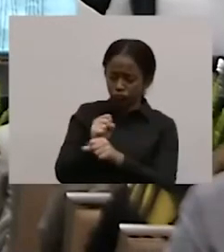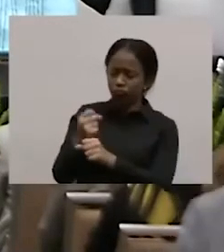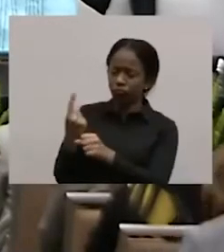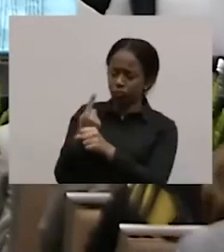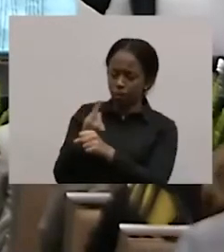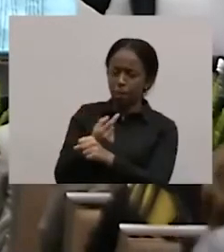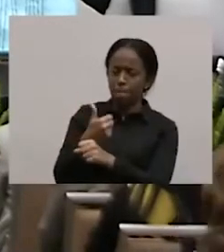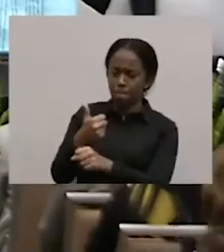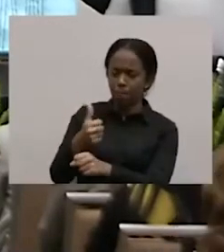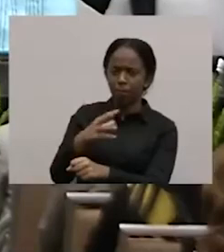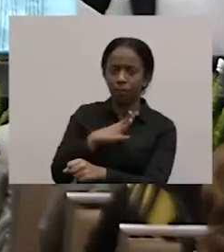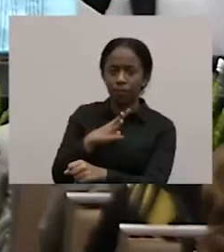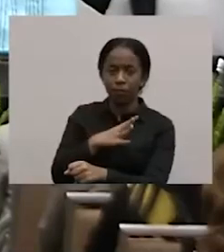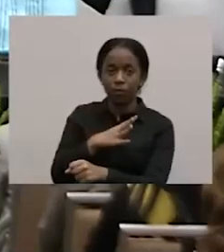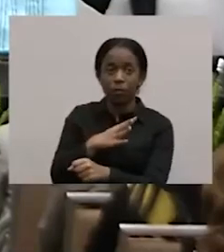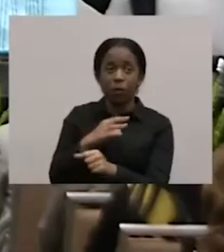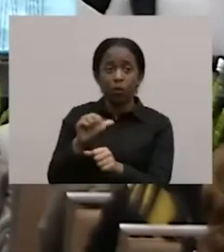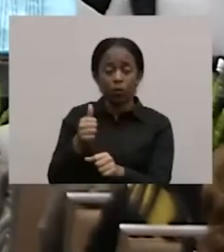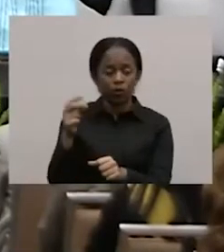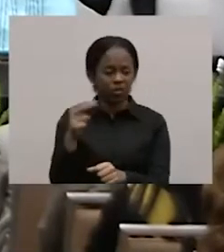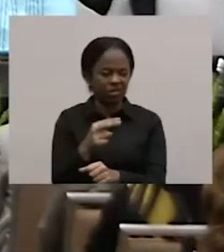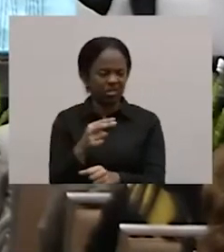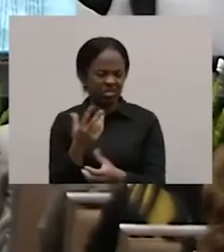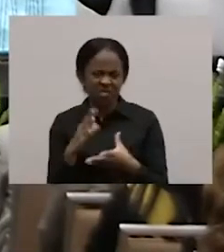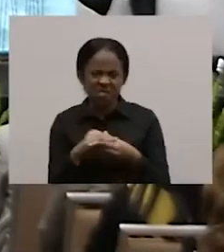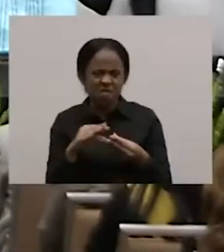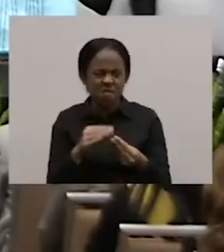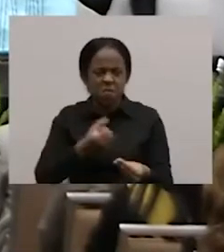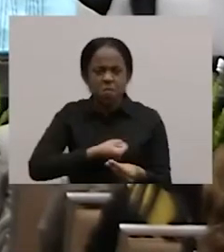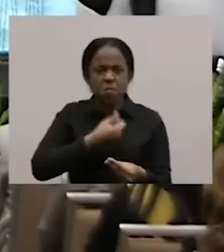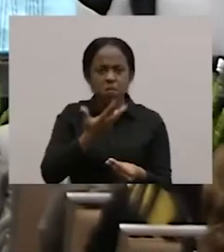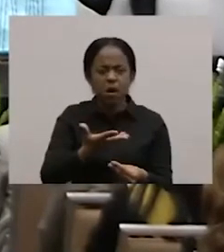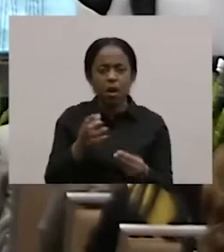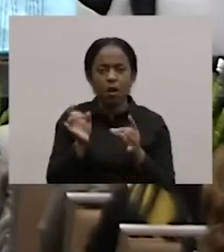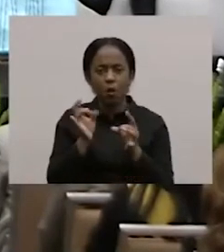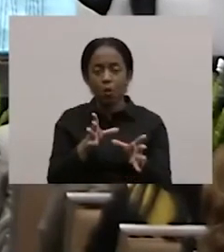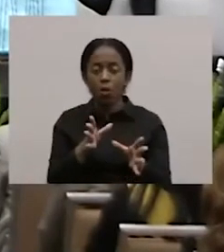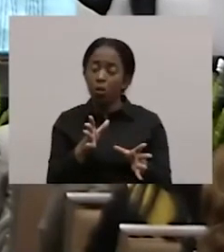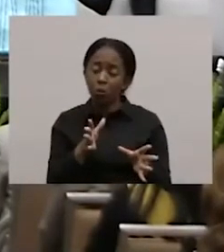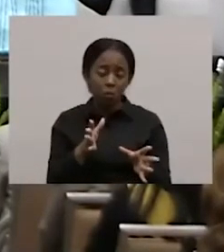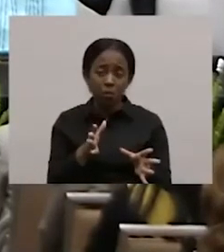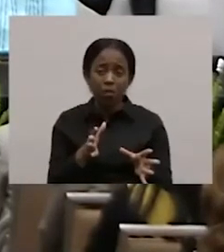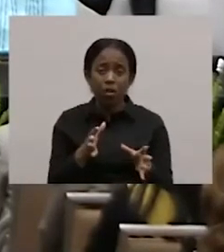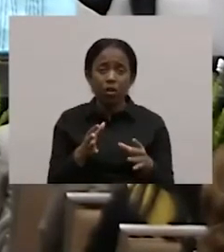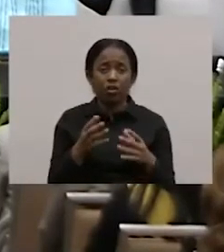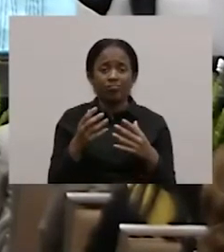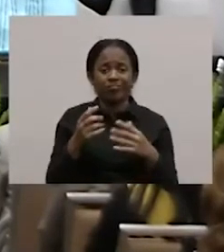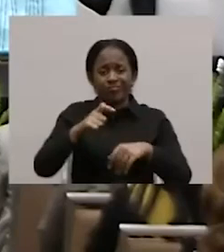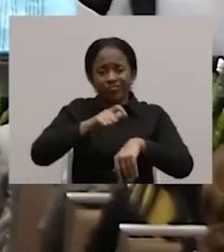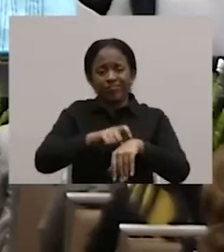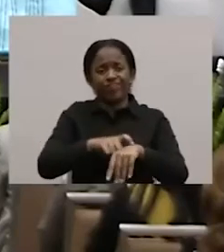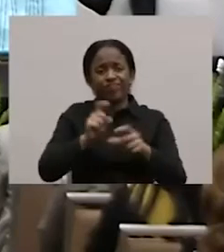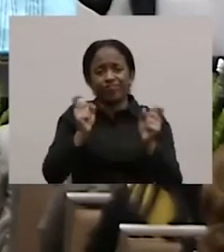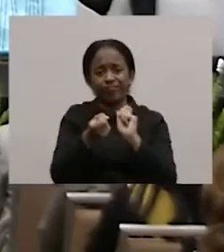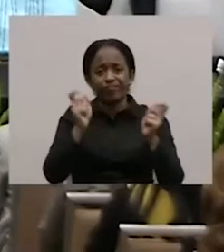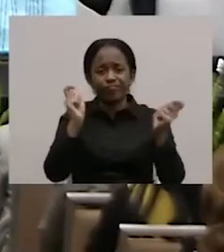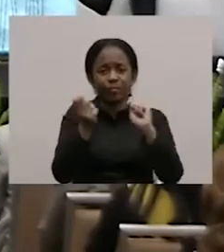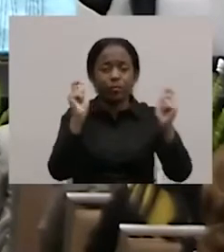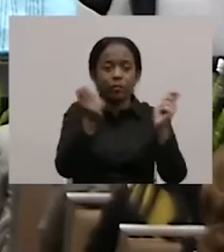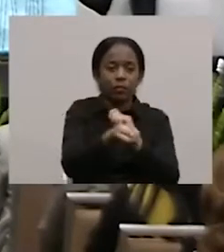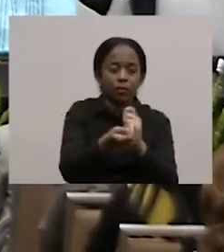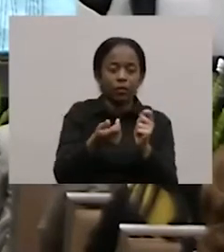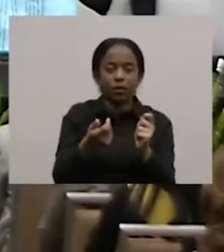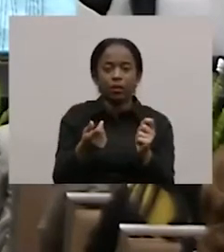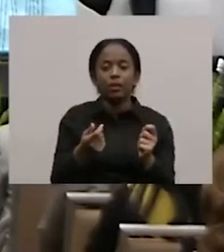parece que puede ser un discurso de odio, no necesariamente lo es, porque hay diferentes tiempos. Se norma para todo el mundo y se